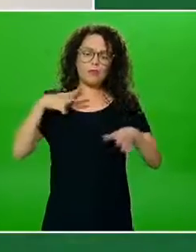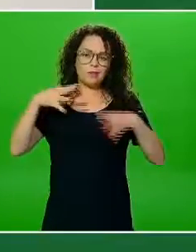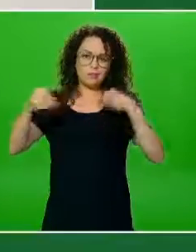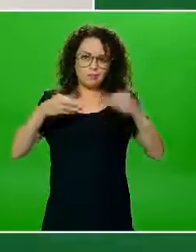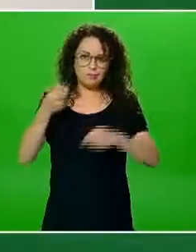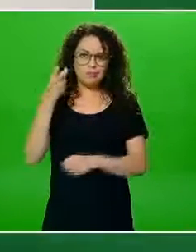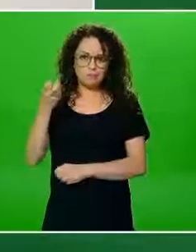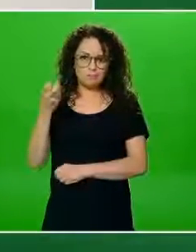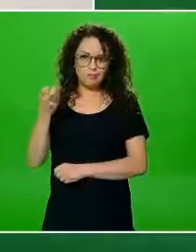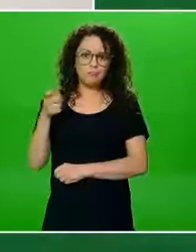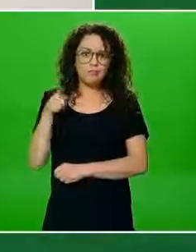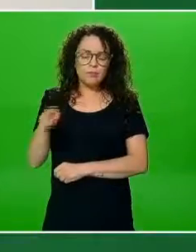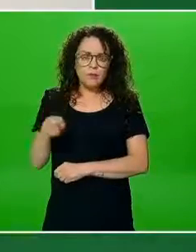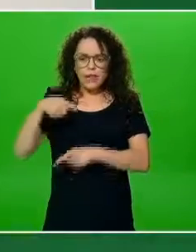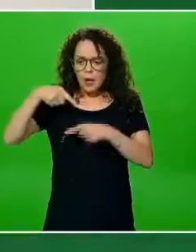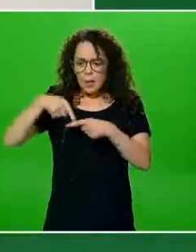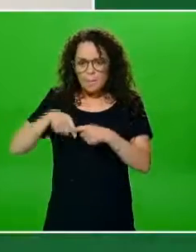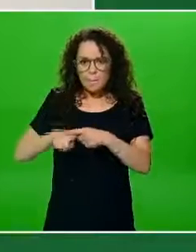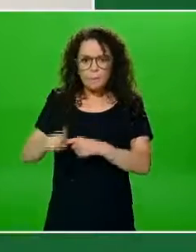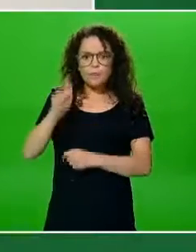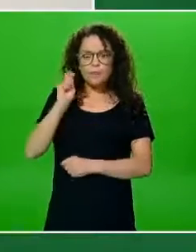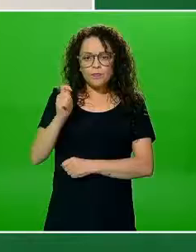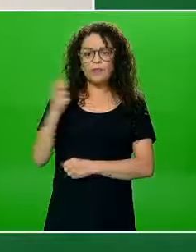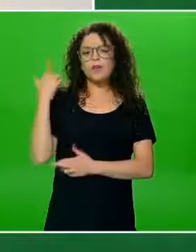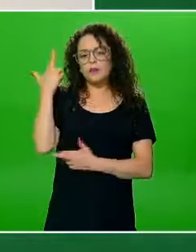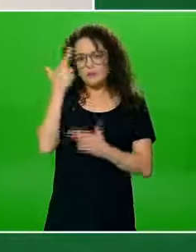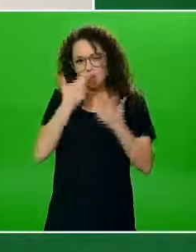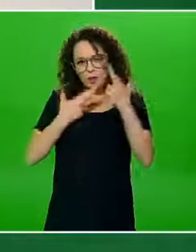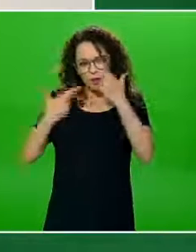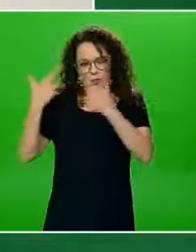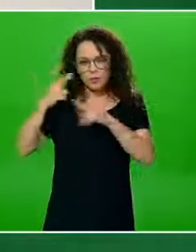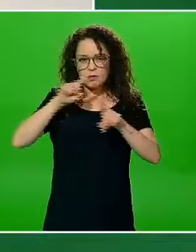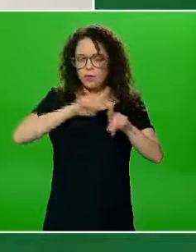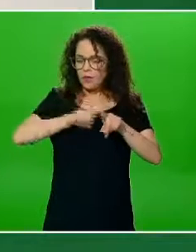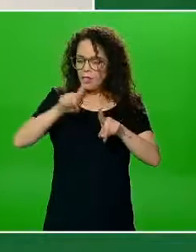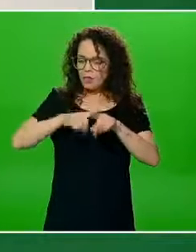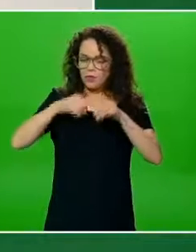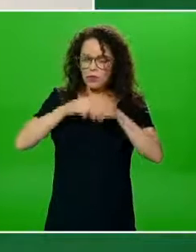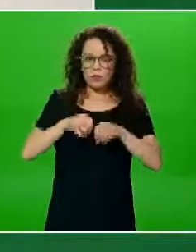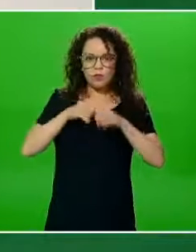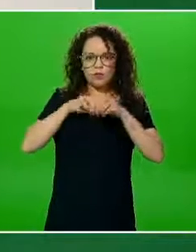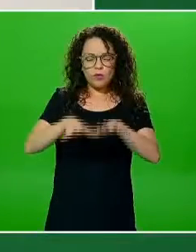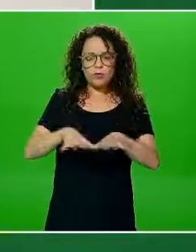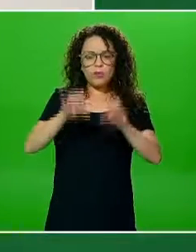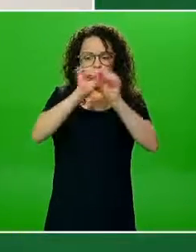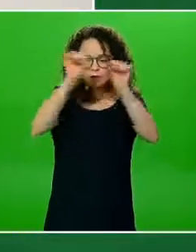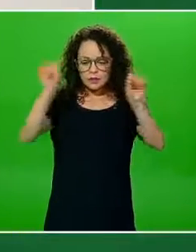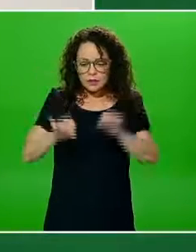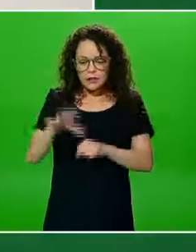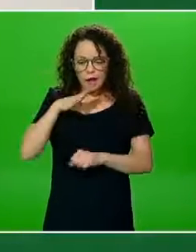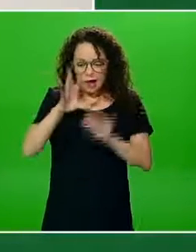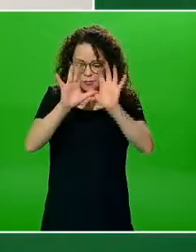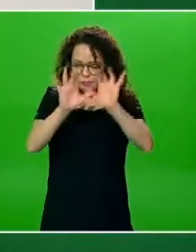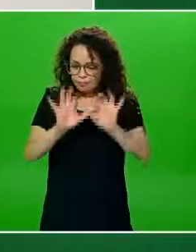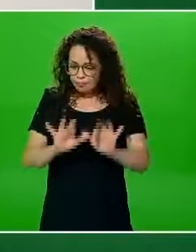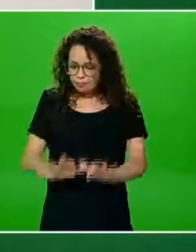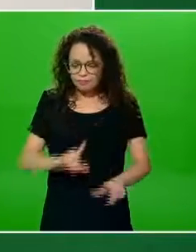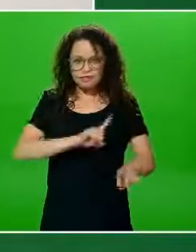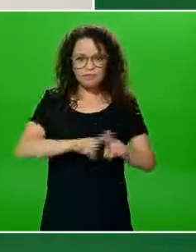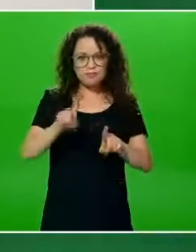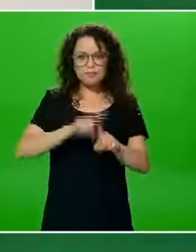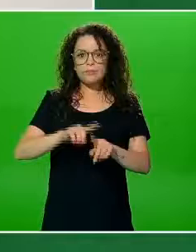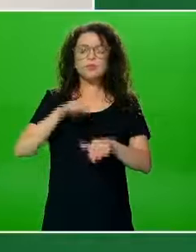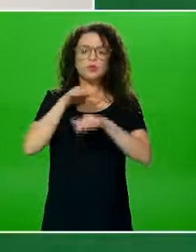ahí nace, ¿verdad? Y ahí se analiza y deriva toda la información del sistema de información de